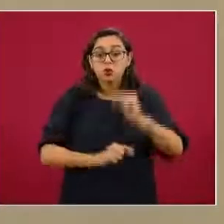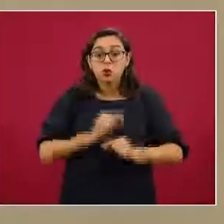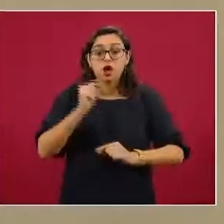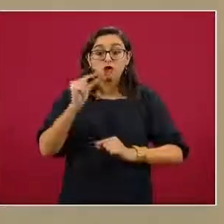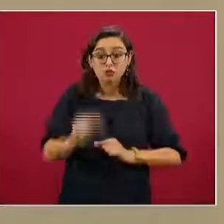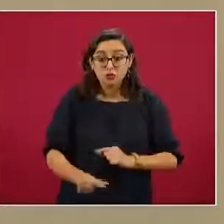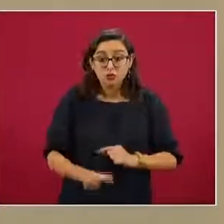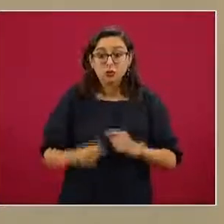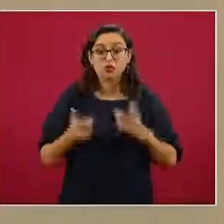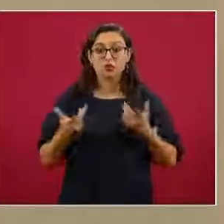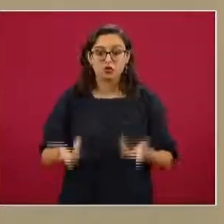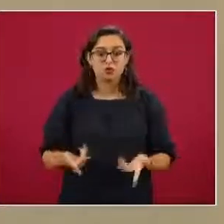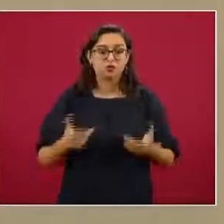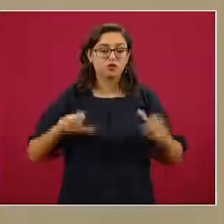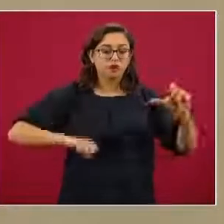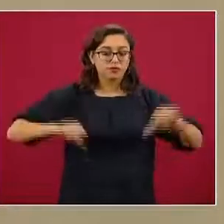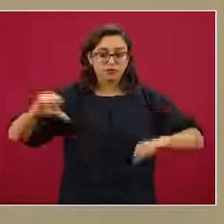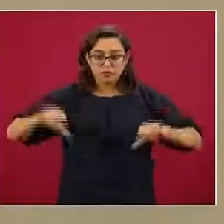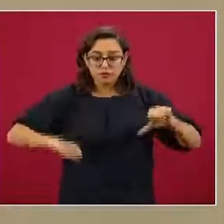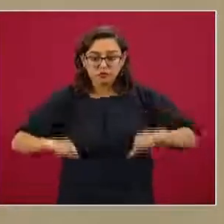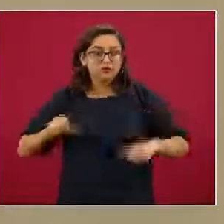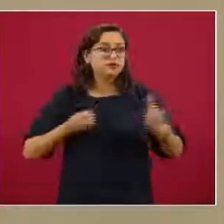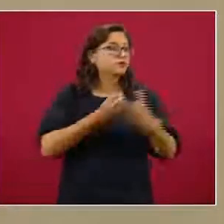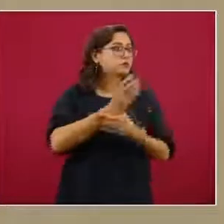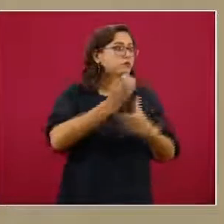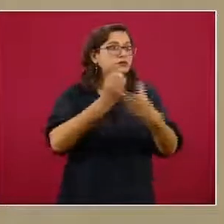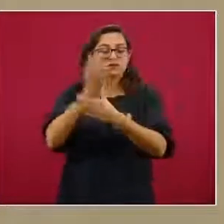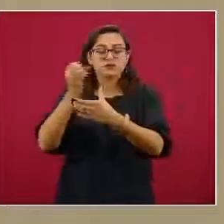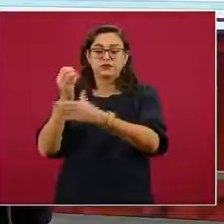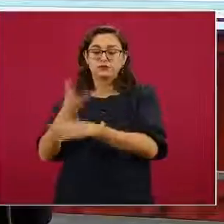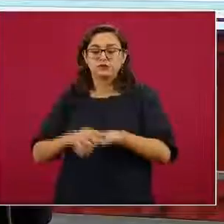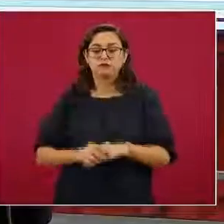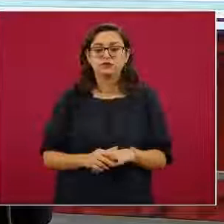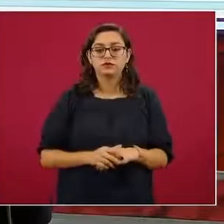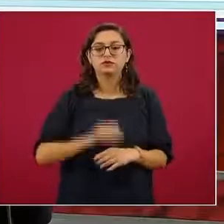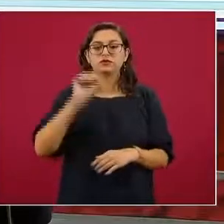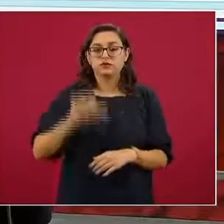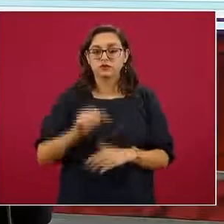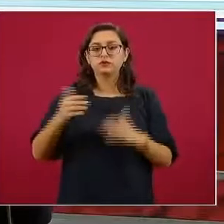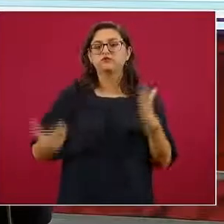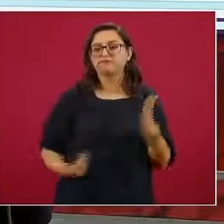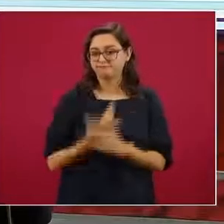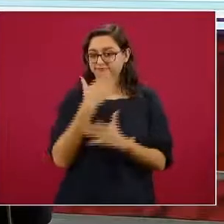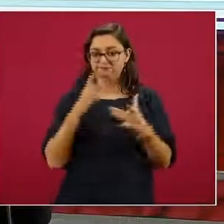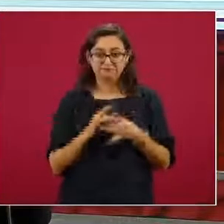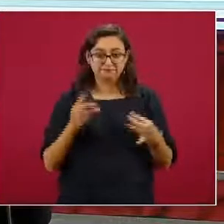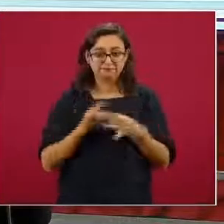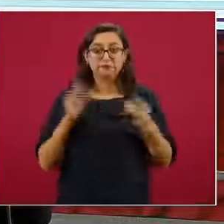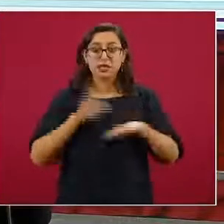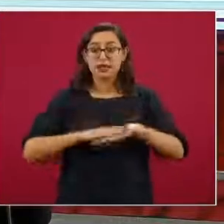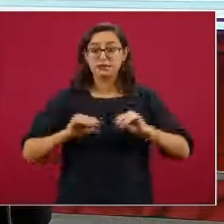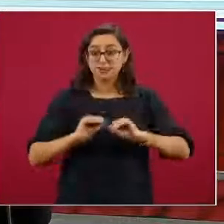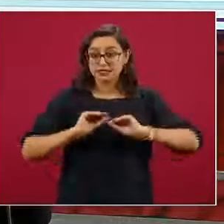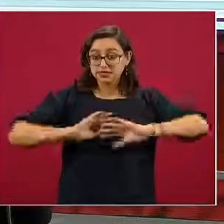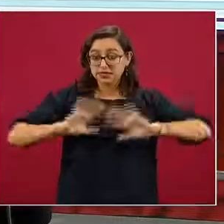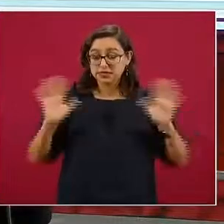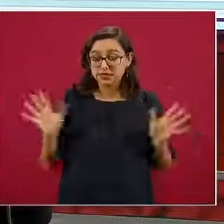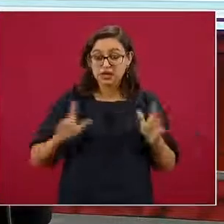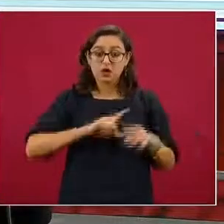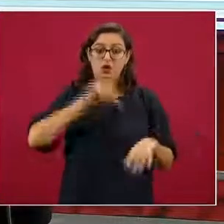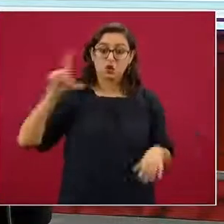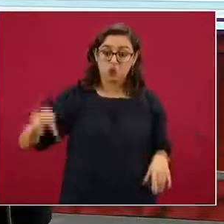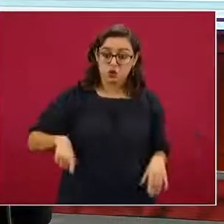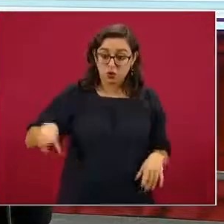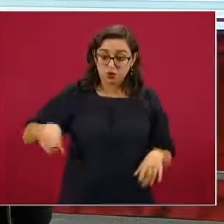restricciones de ocupación, de uso del espacio público. En la mañana lo que sí destacábamos es que las intervenciones del Gobierno